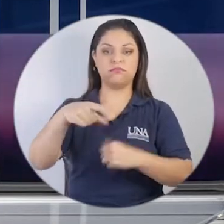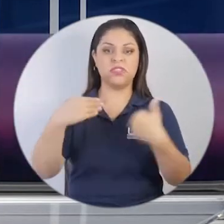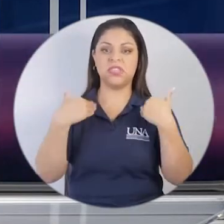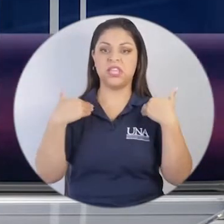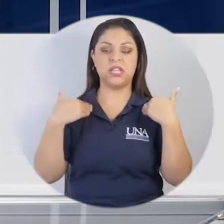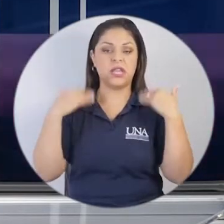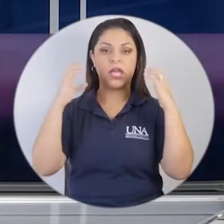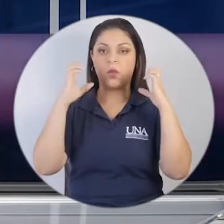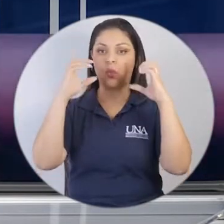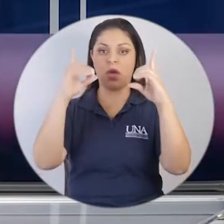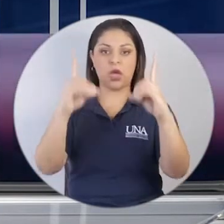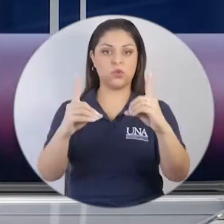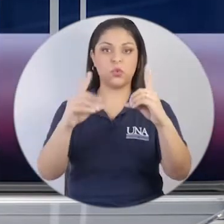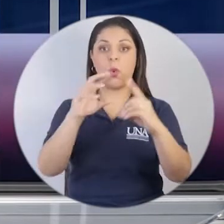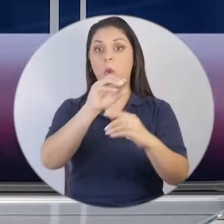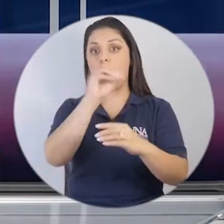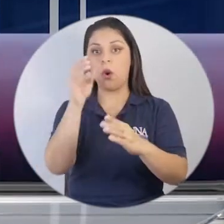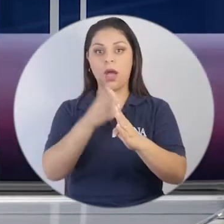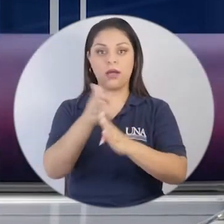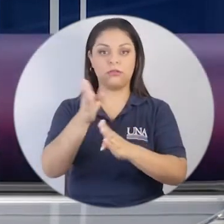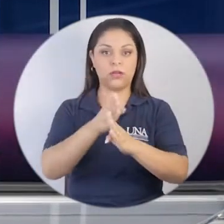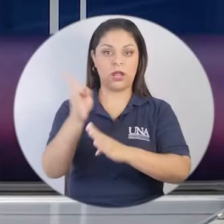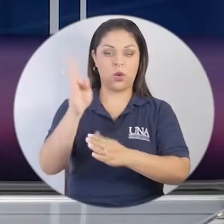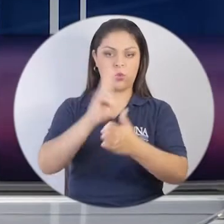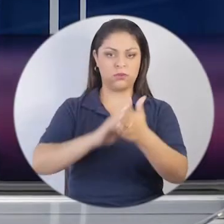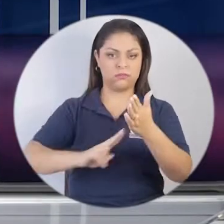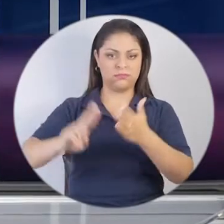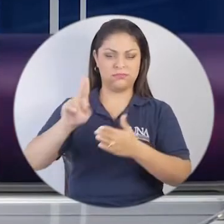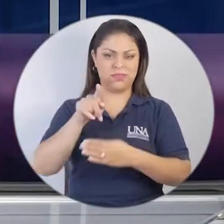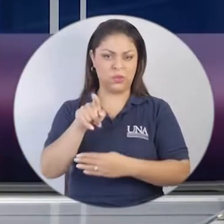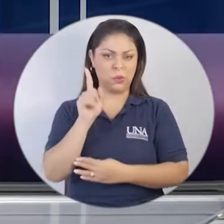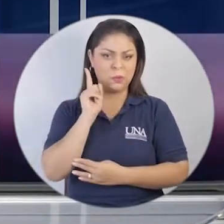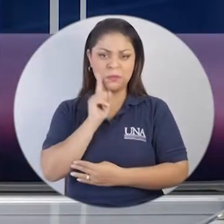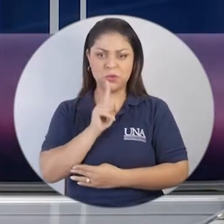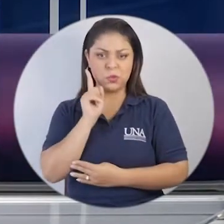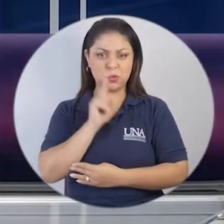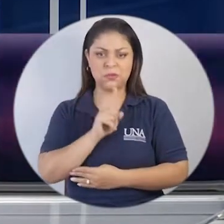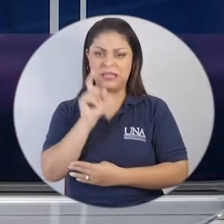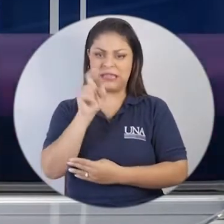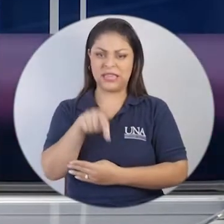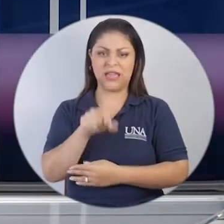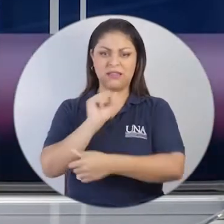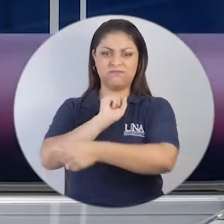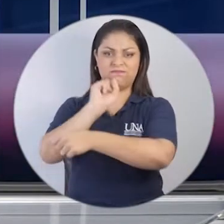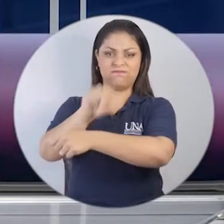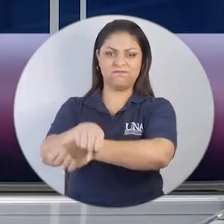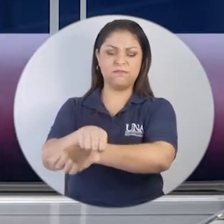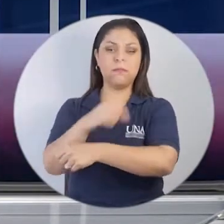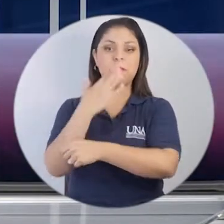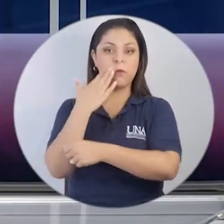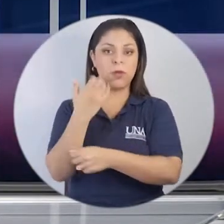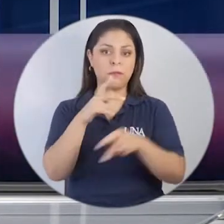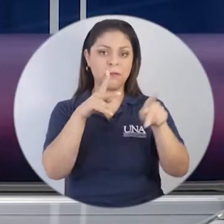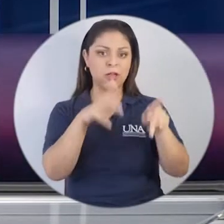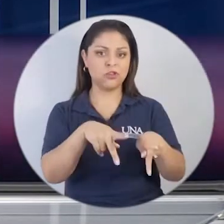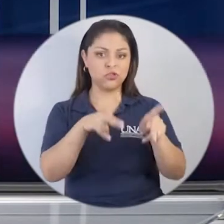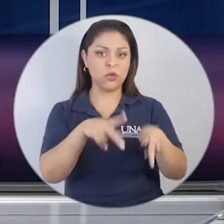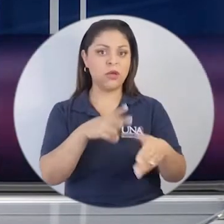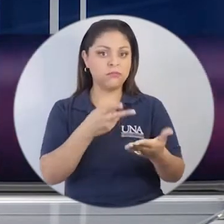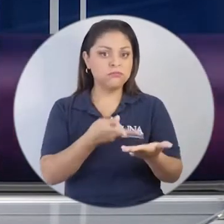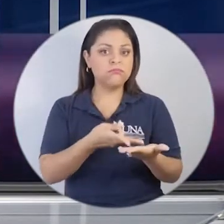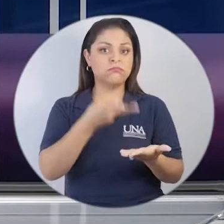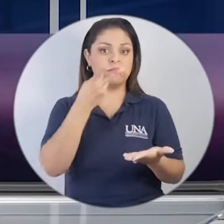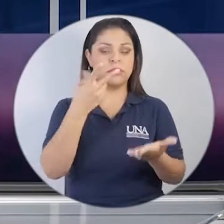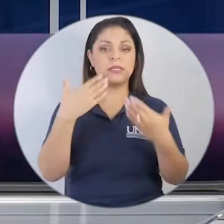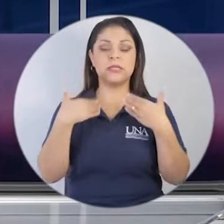llevar algún tipo de educación o alguna carrera universitaria. Y eso es un mito que tenemos que derribar porque son personas muy valiosas que